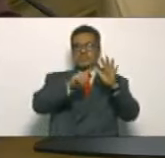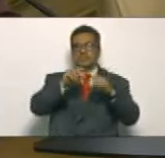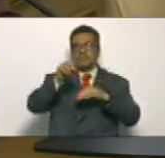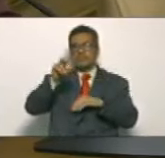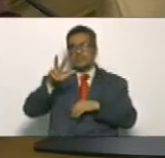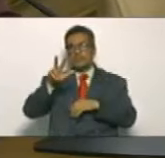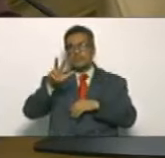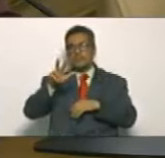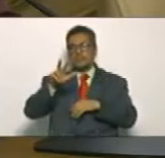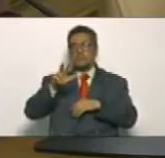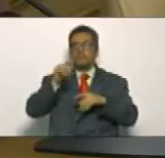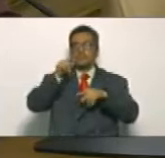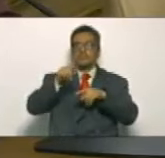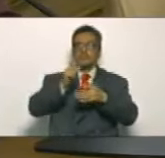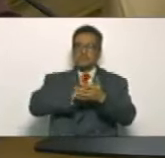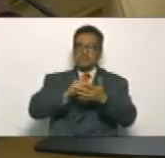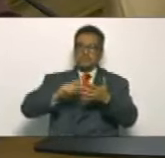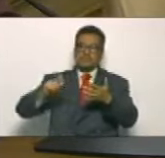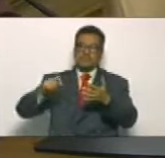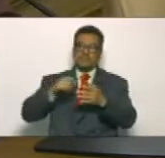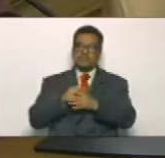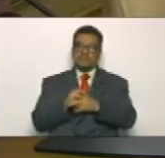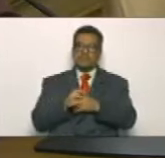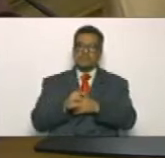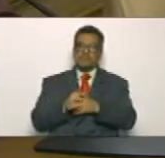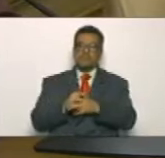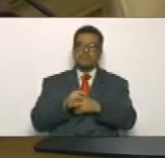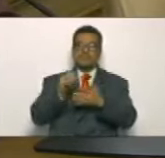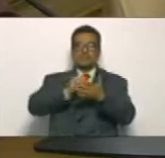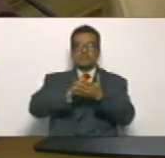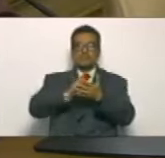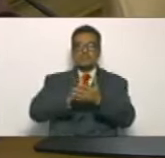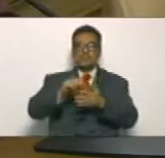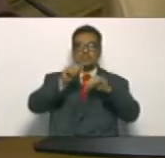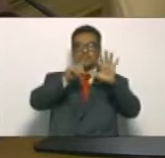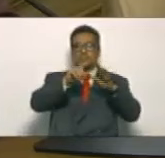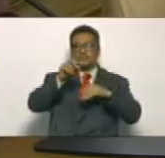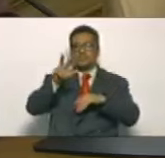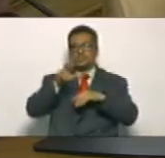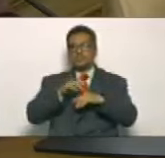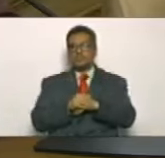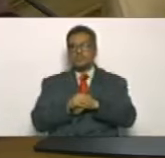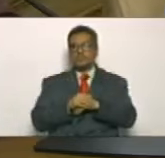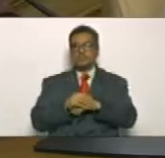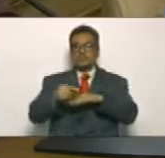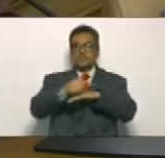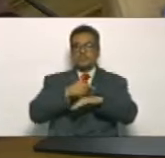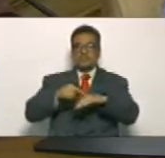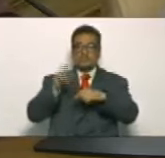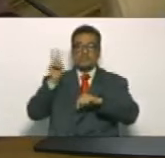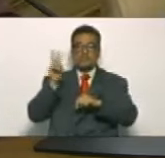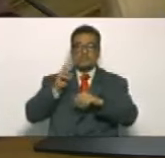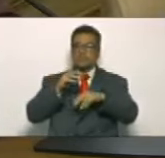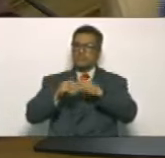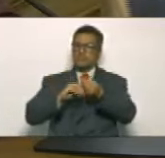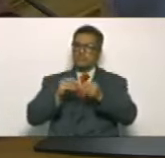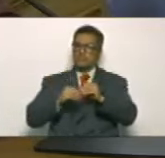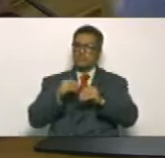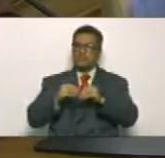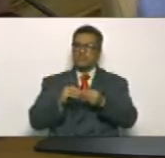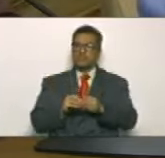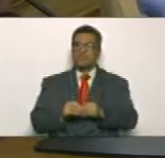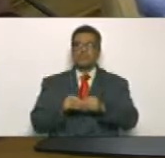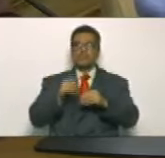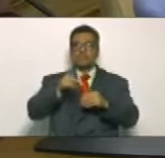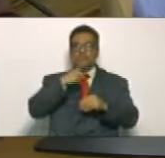63, el cual queda redactado en los siguientes términos. Artículo 63. el Estado venezolano diseñará e